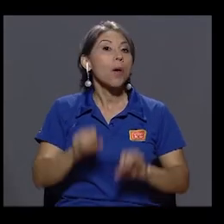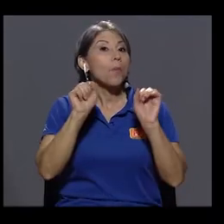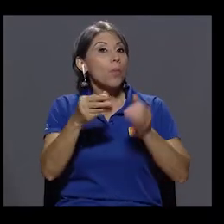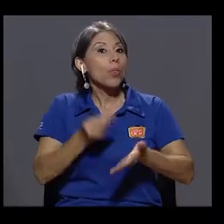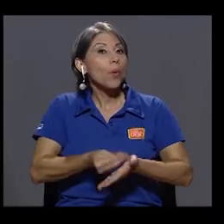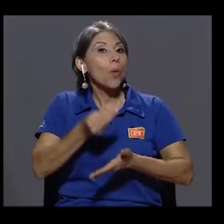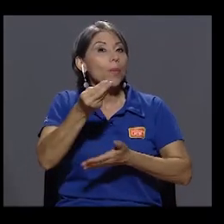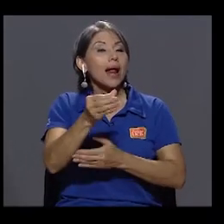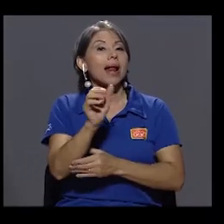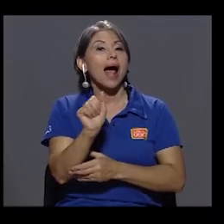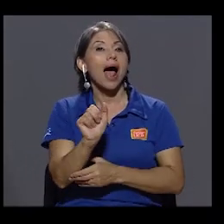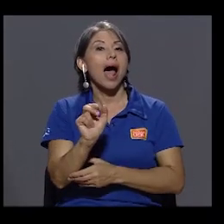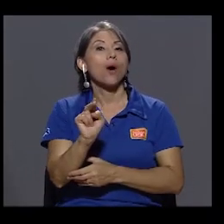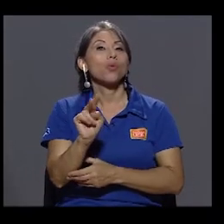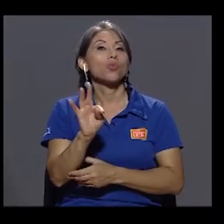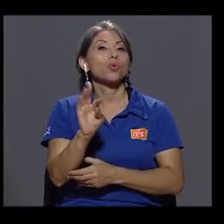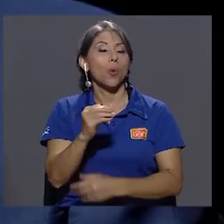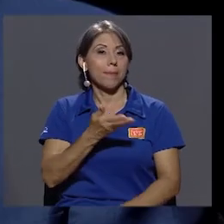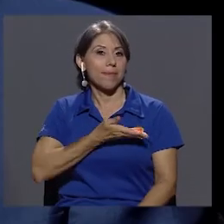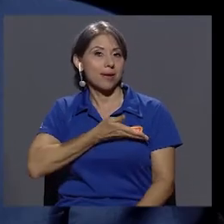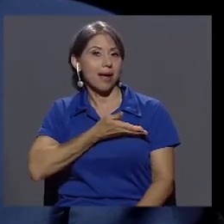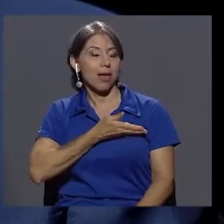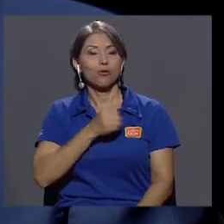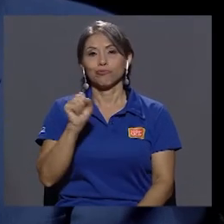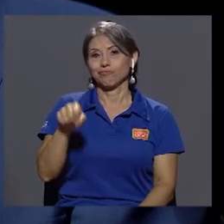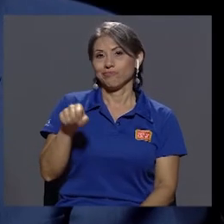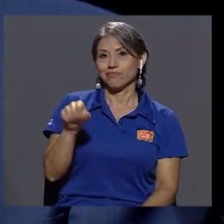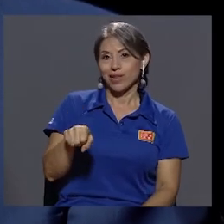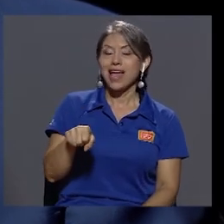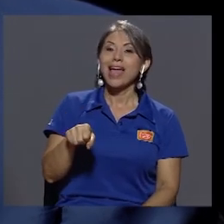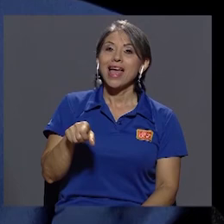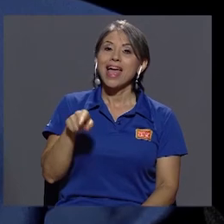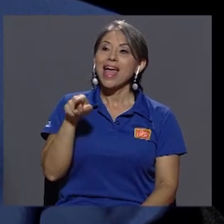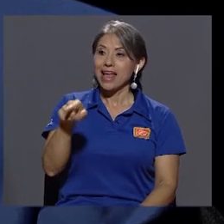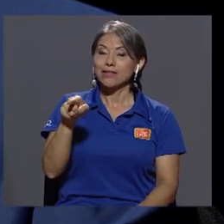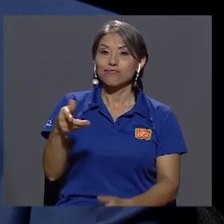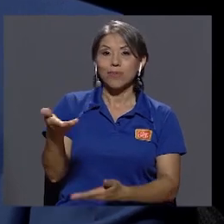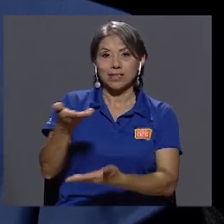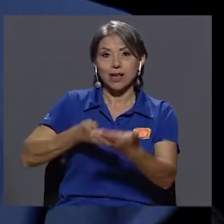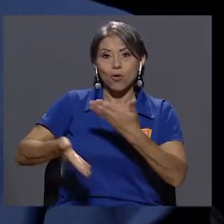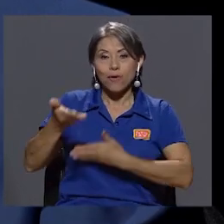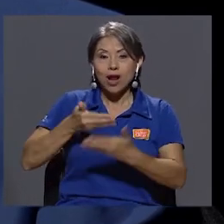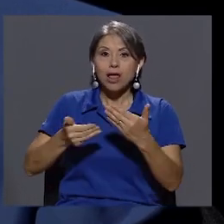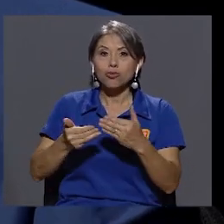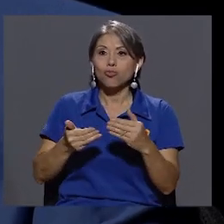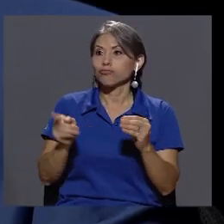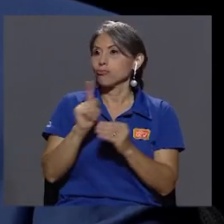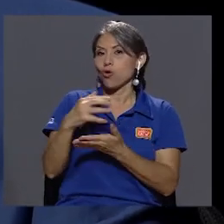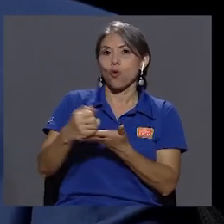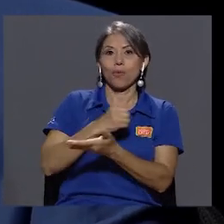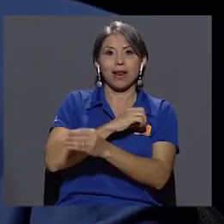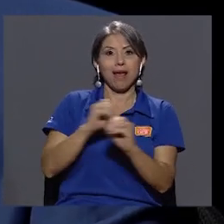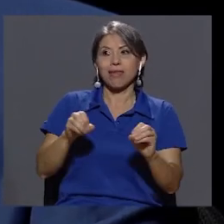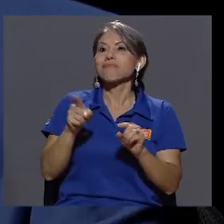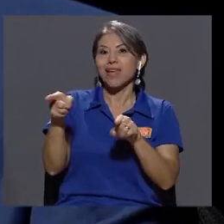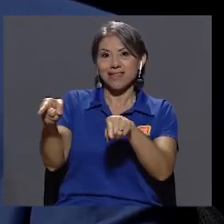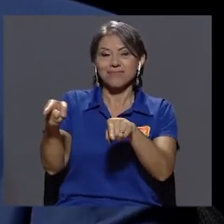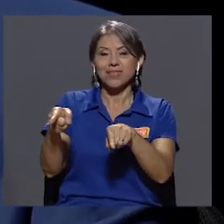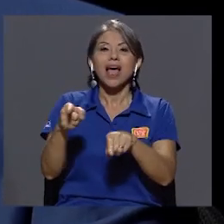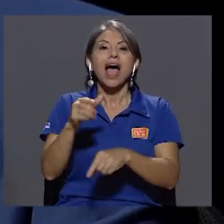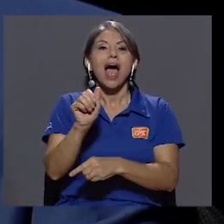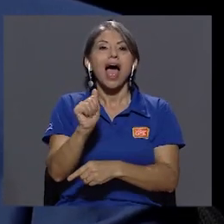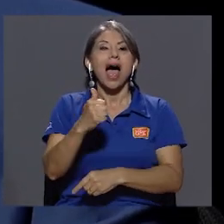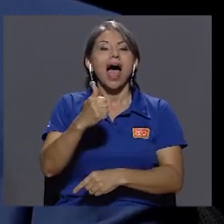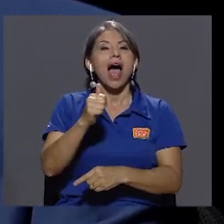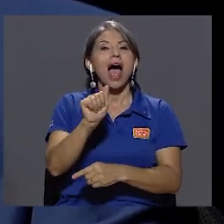en auto mercado en el automercado auto mercado nos está colaborando sin costo alguno en el automercado los onces